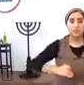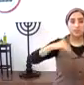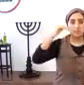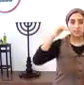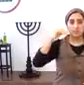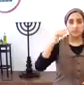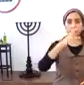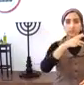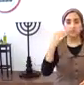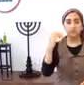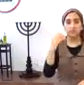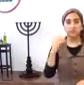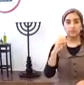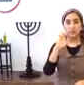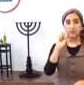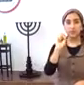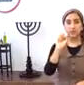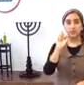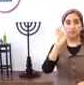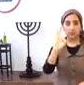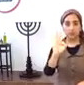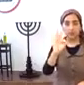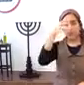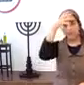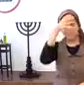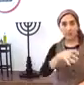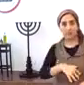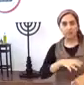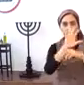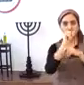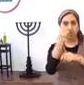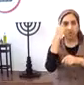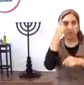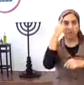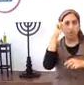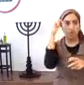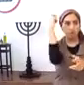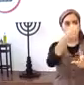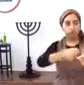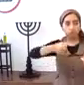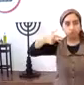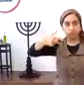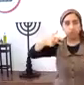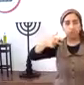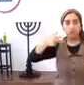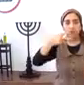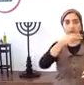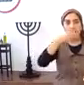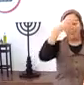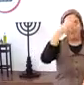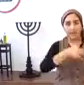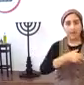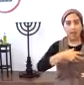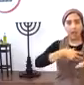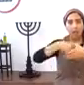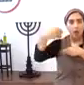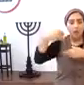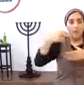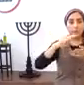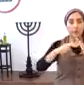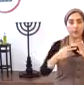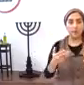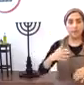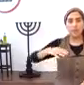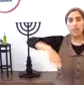niños. Y esa fue hombre diestro en la casa. Y hombre del campo. Es decir,